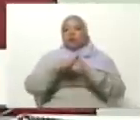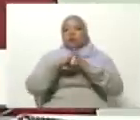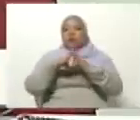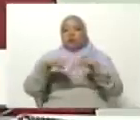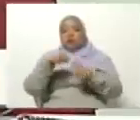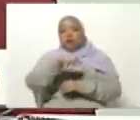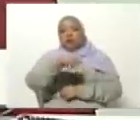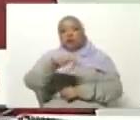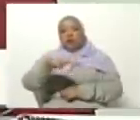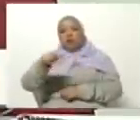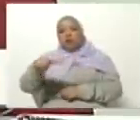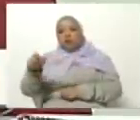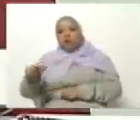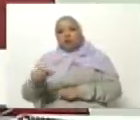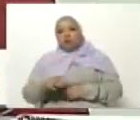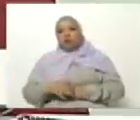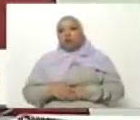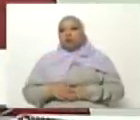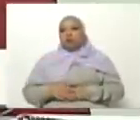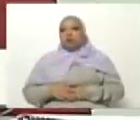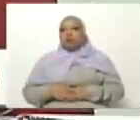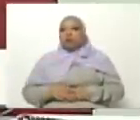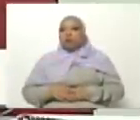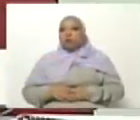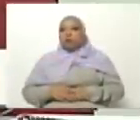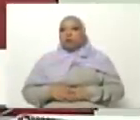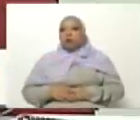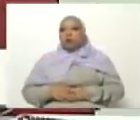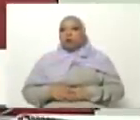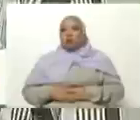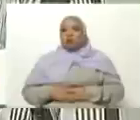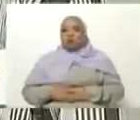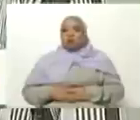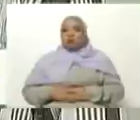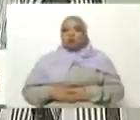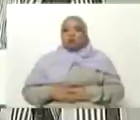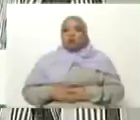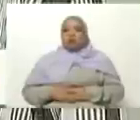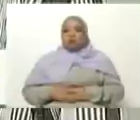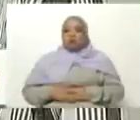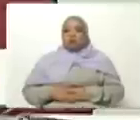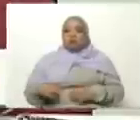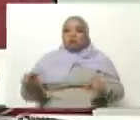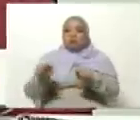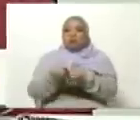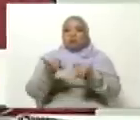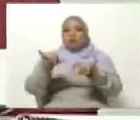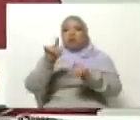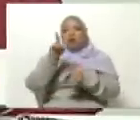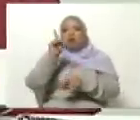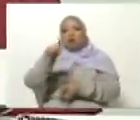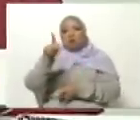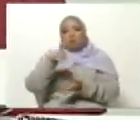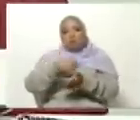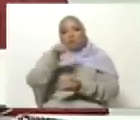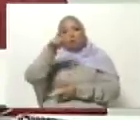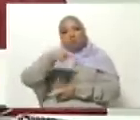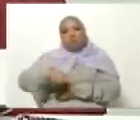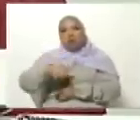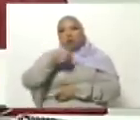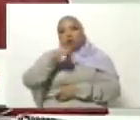Todos ellos, tú revisas, Mirelvis, son los mismos que participaron en el golpe de Estado del